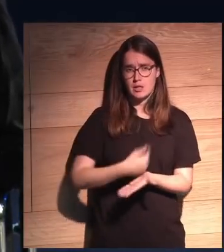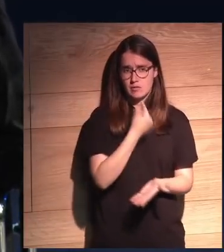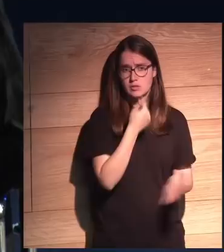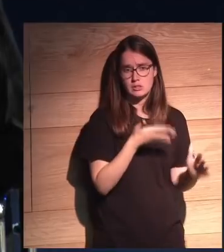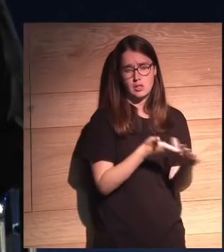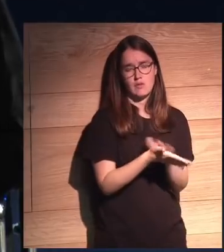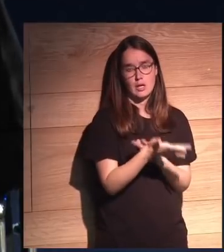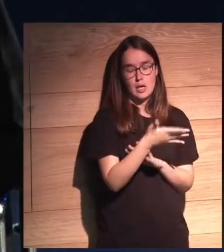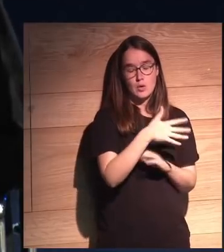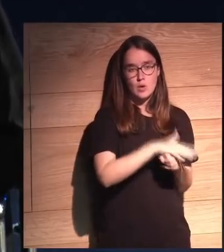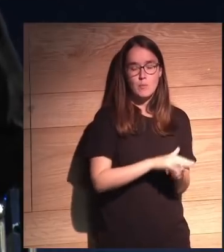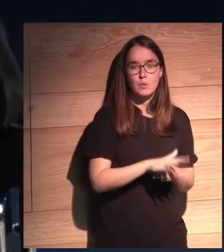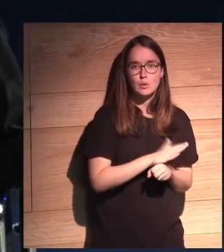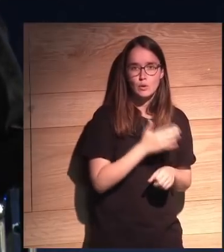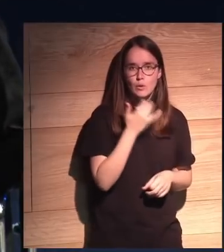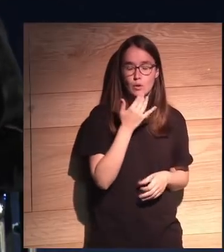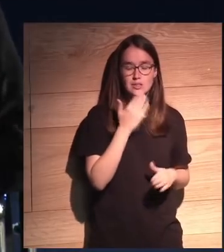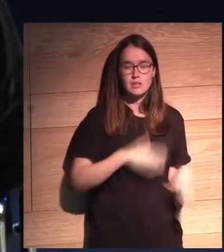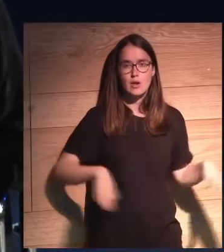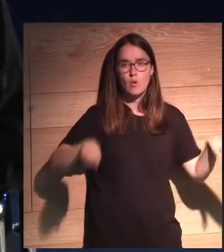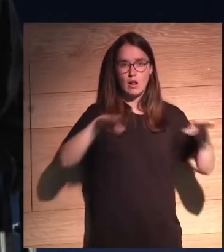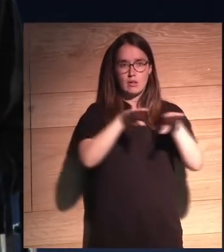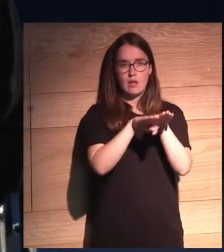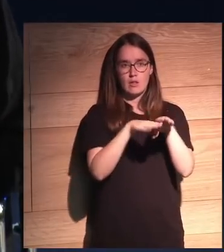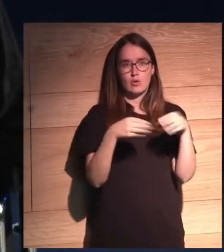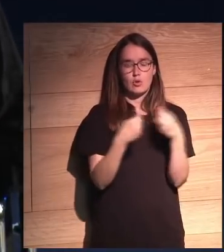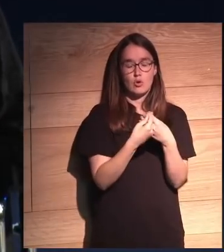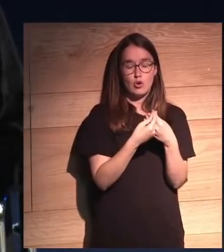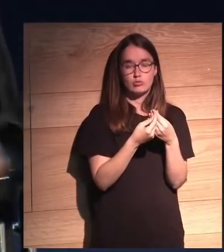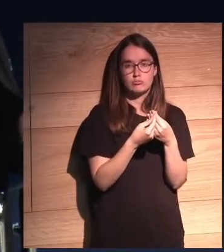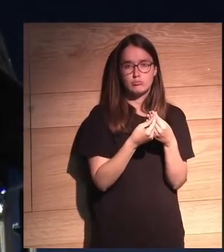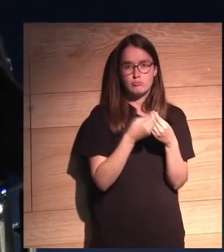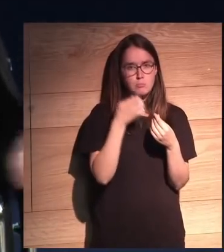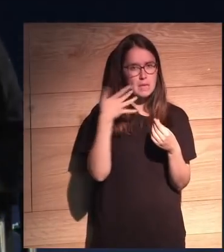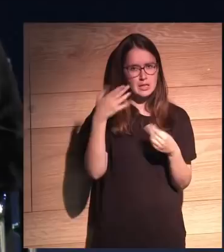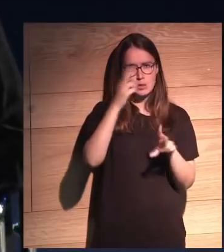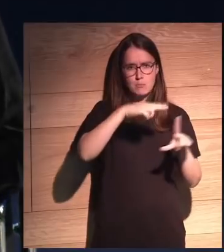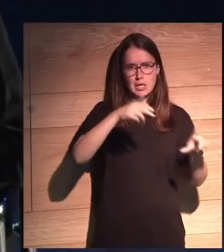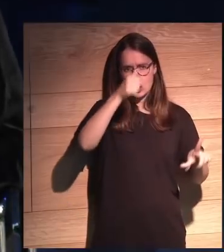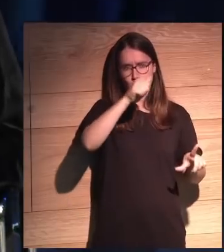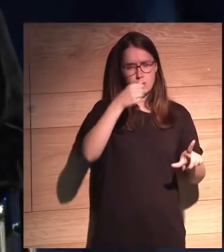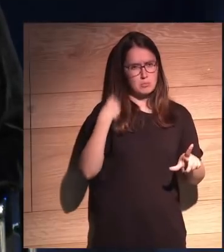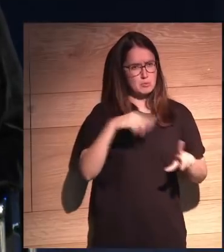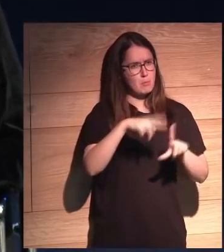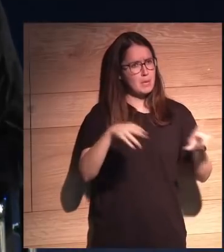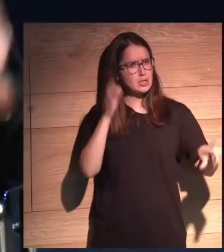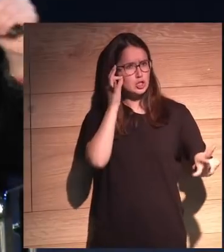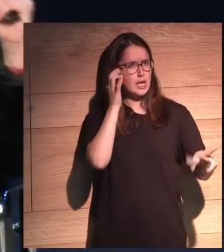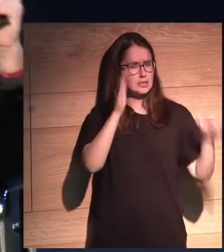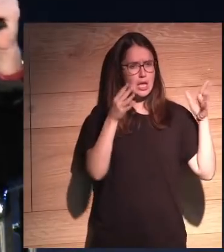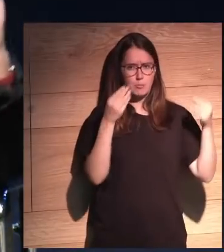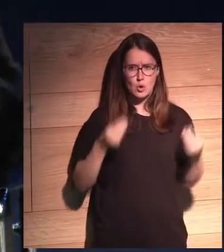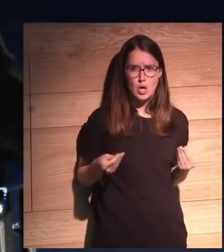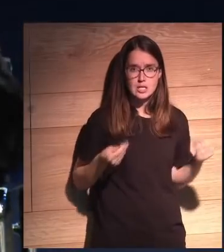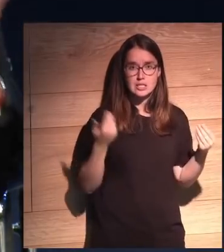colocaban en un plano prácticamente de igualdad con los grandes maestros, como grandes maestras de la época.